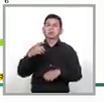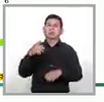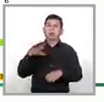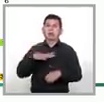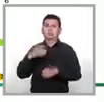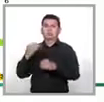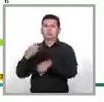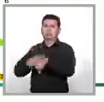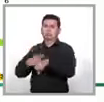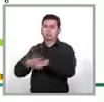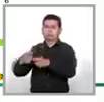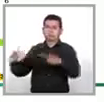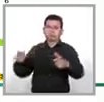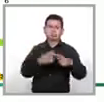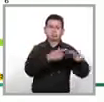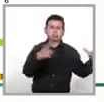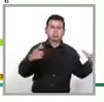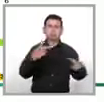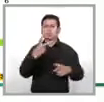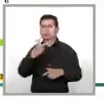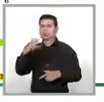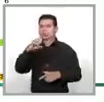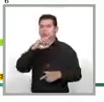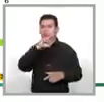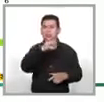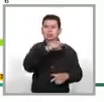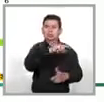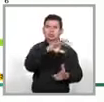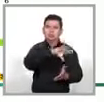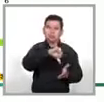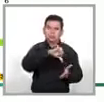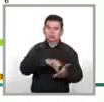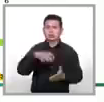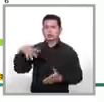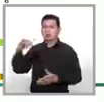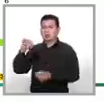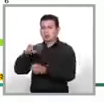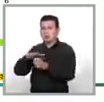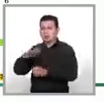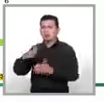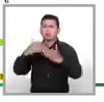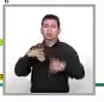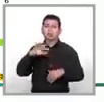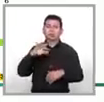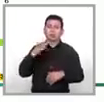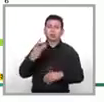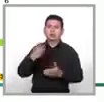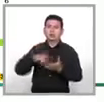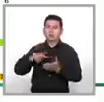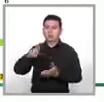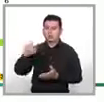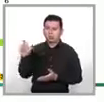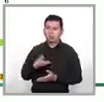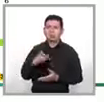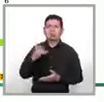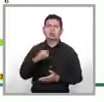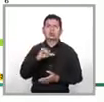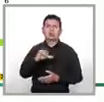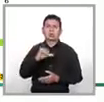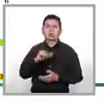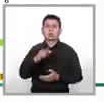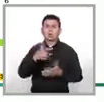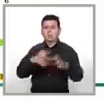ellos, 260 en Valles Centrales, 14 en Istmo, 43 en Tuxtepec, 16